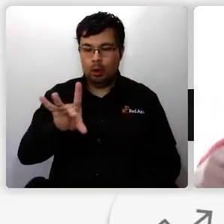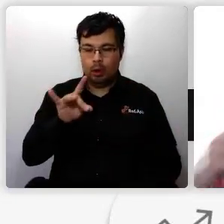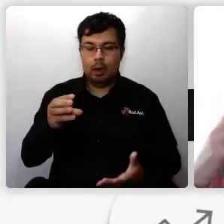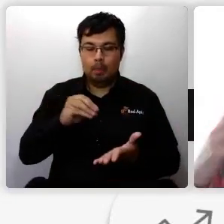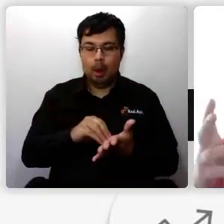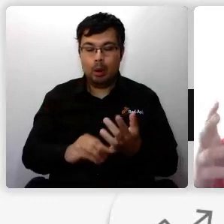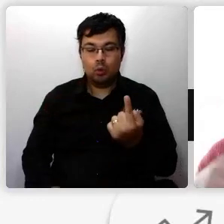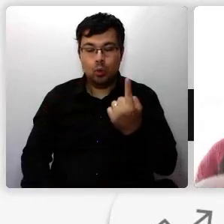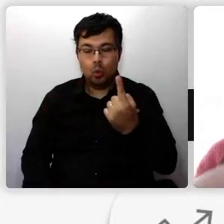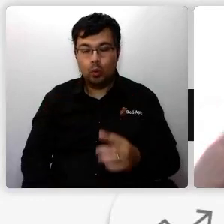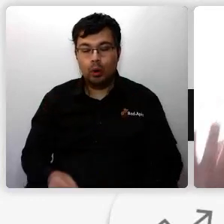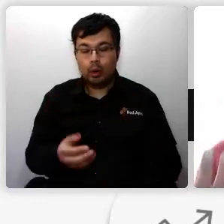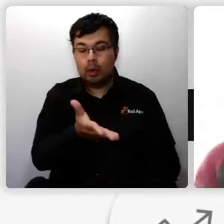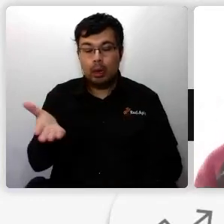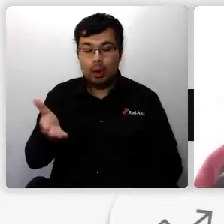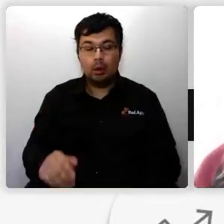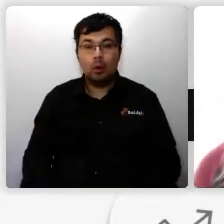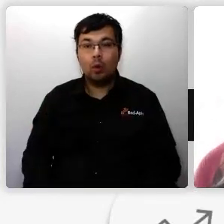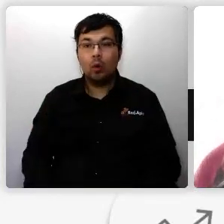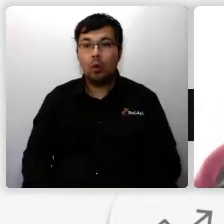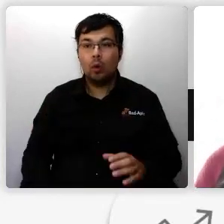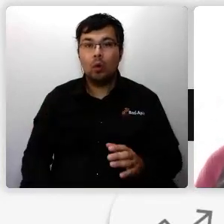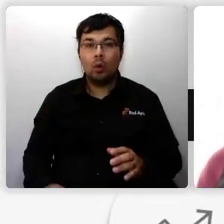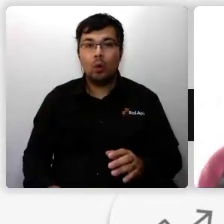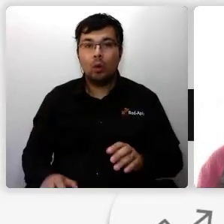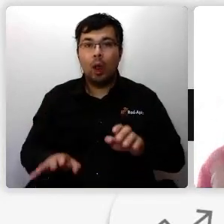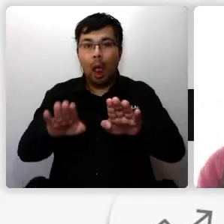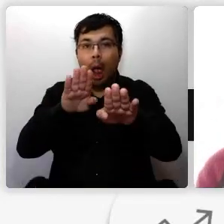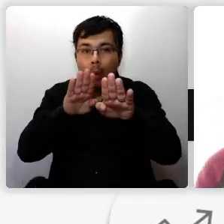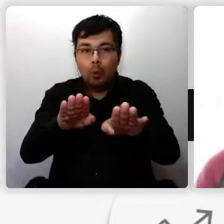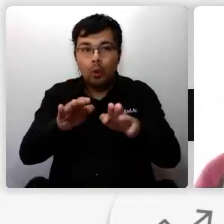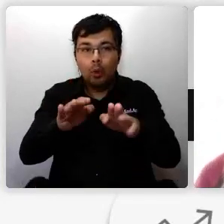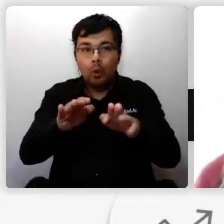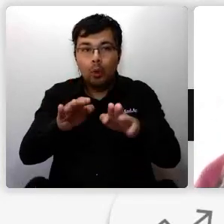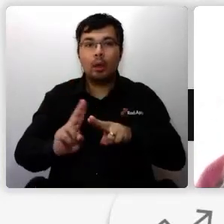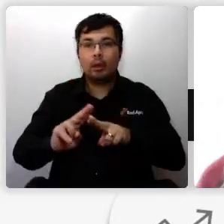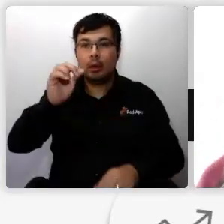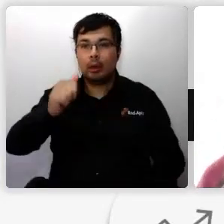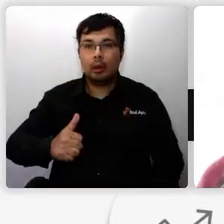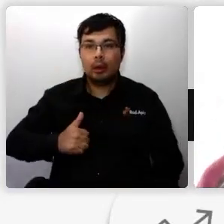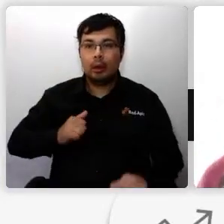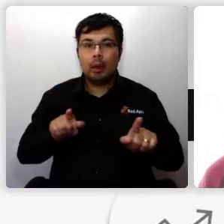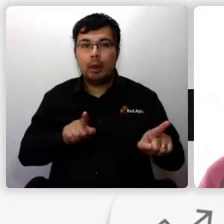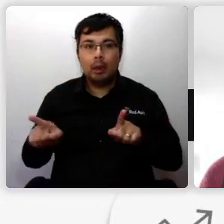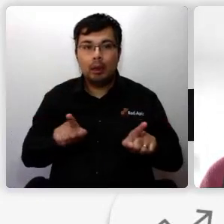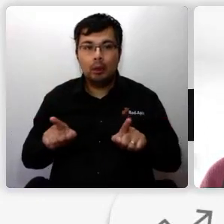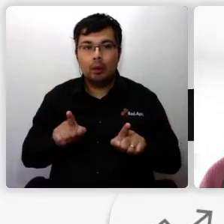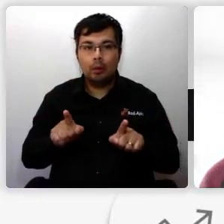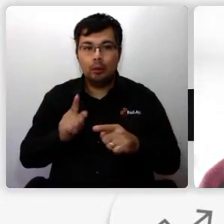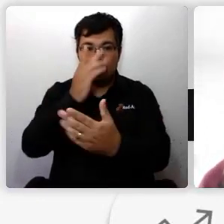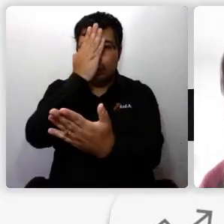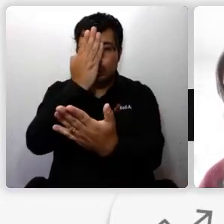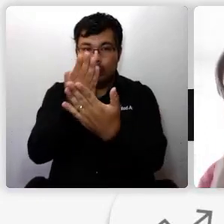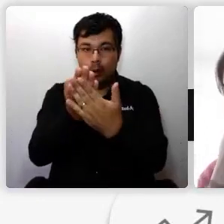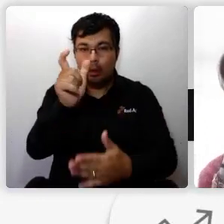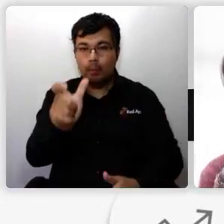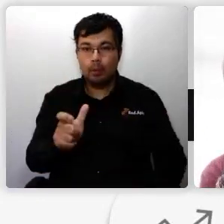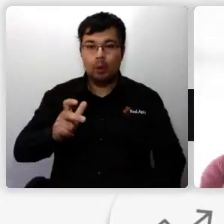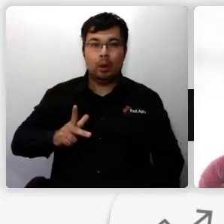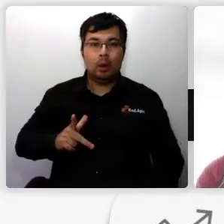y ellos te van asesorando y te van ayudando de cómo hacer esta implementación y esta gestión de cara, como les decía, de clientes o de